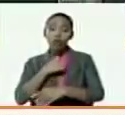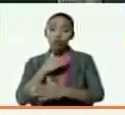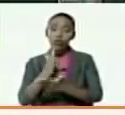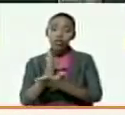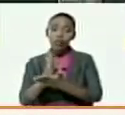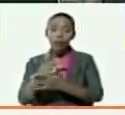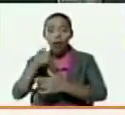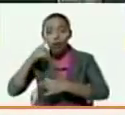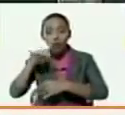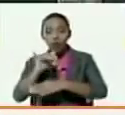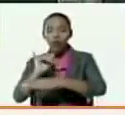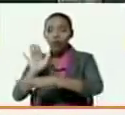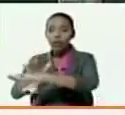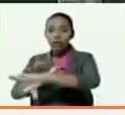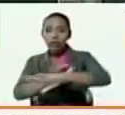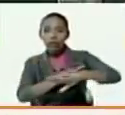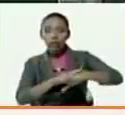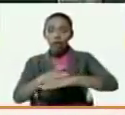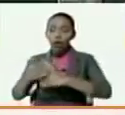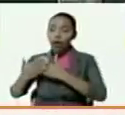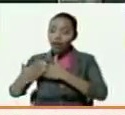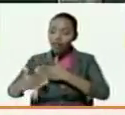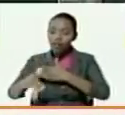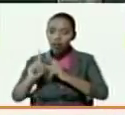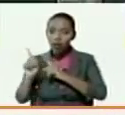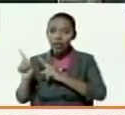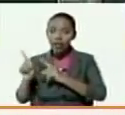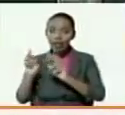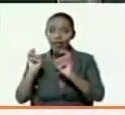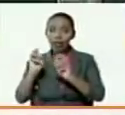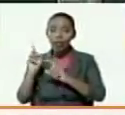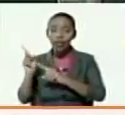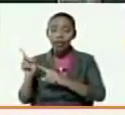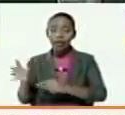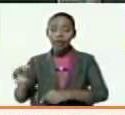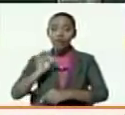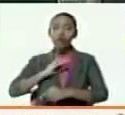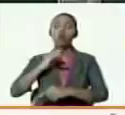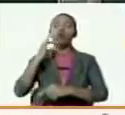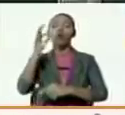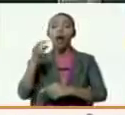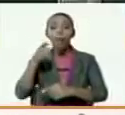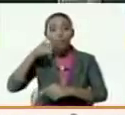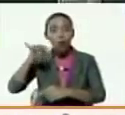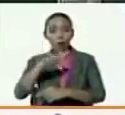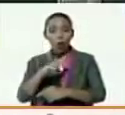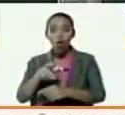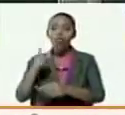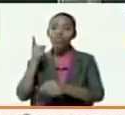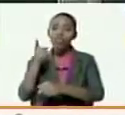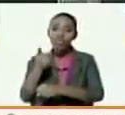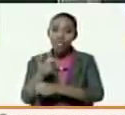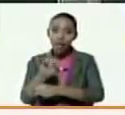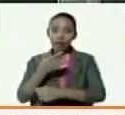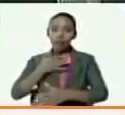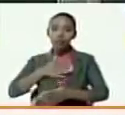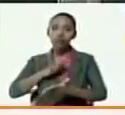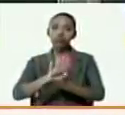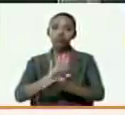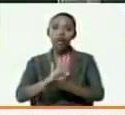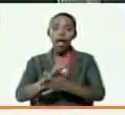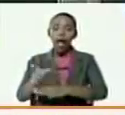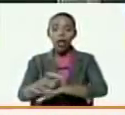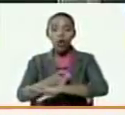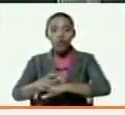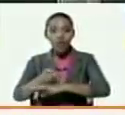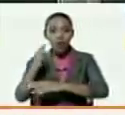a la colectividad lo que viene avanzando en relación con esta enfermedad y pedimos a la población general primero mantener la calma, confiar en el gobierno